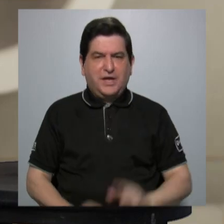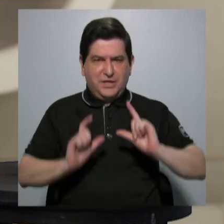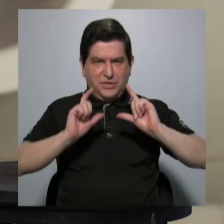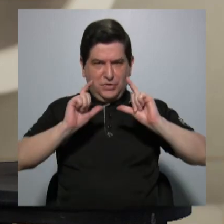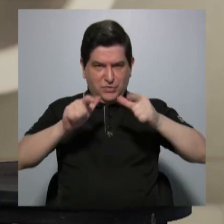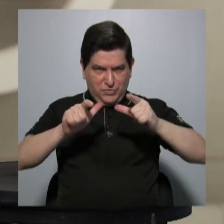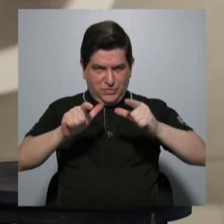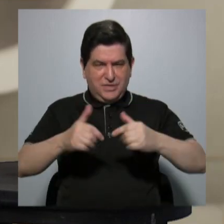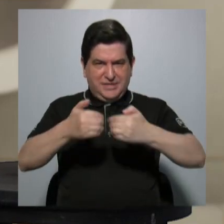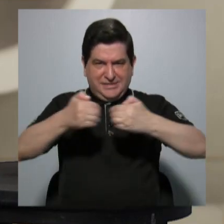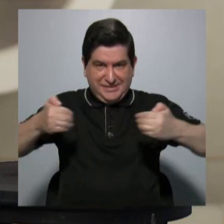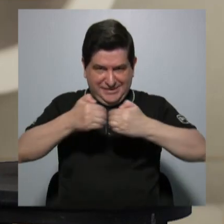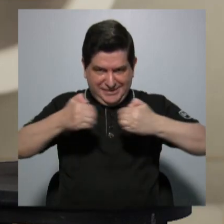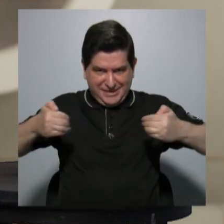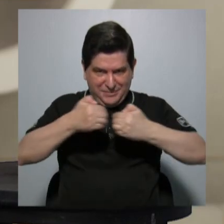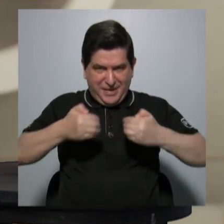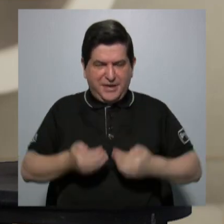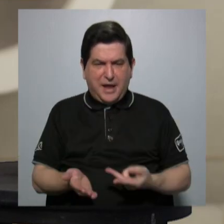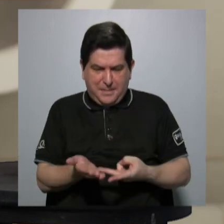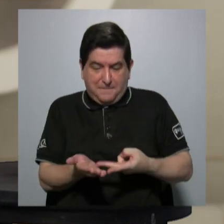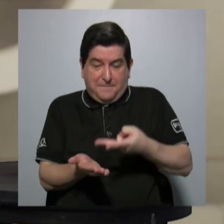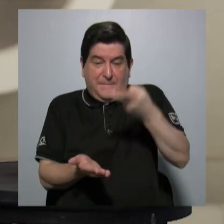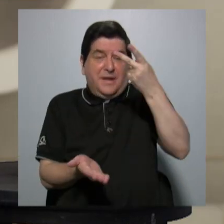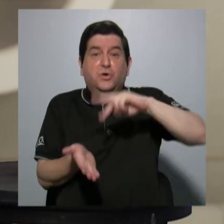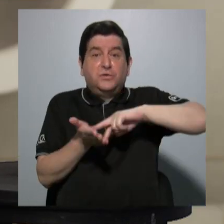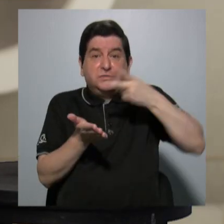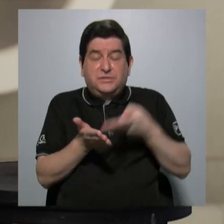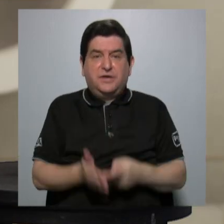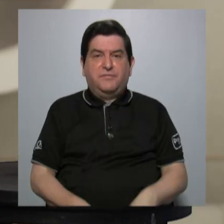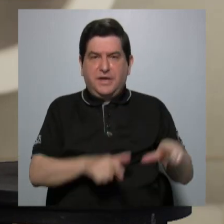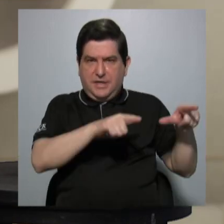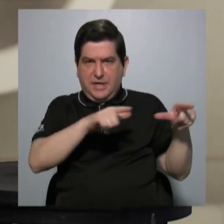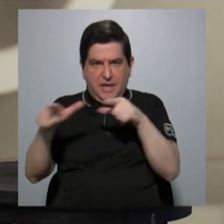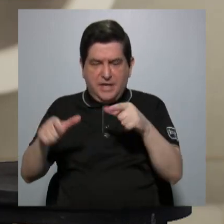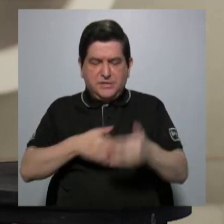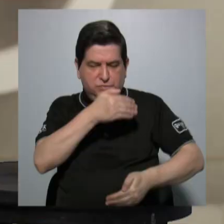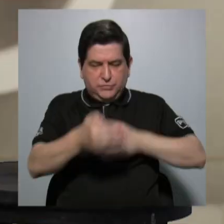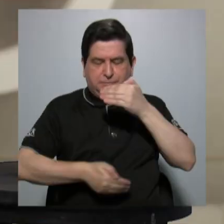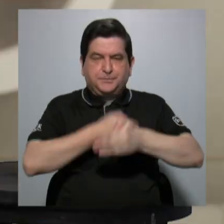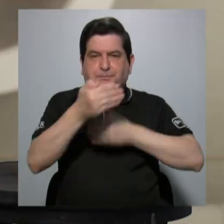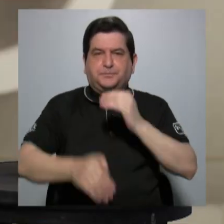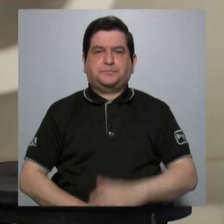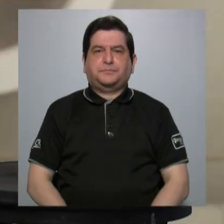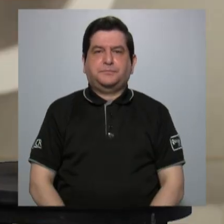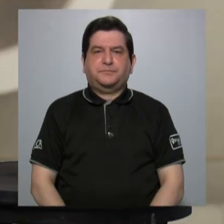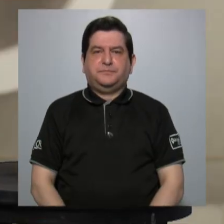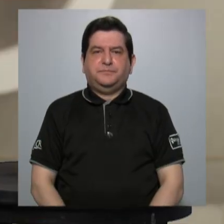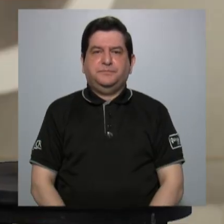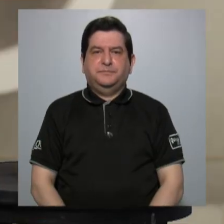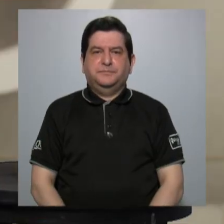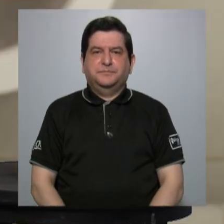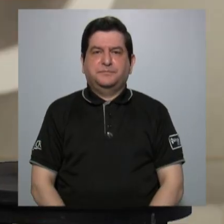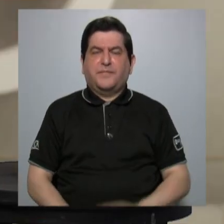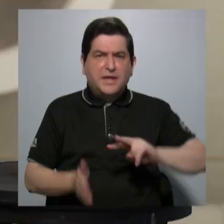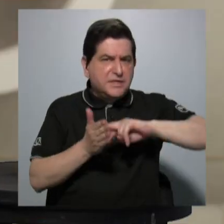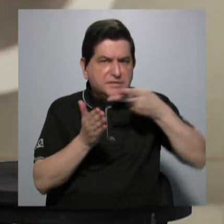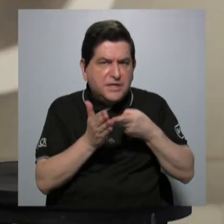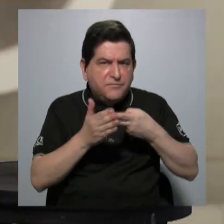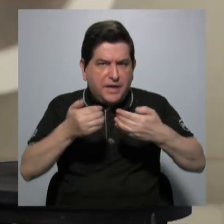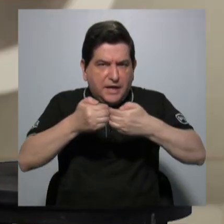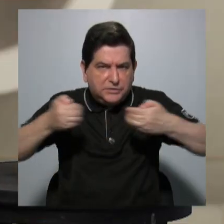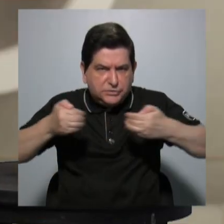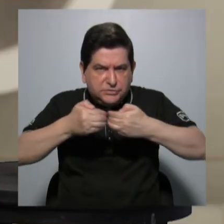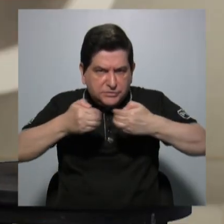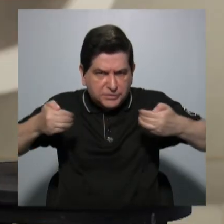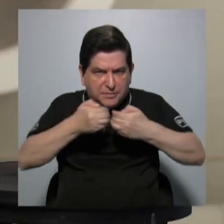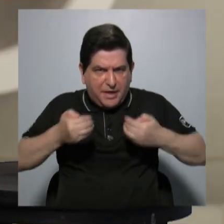los residuos, los separe. Valorizarlo es dejarlos listos para hacerles un tratamiento. O sea, que es